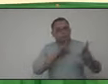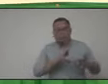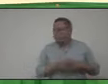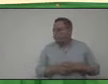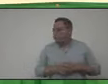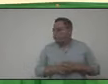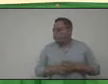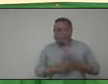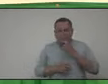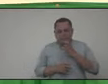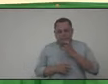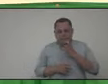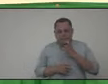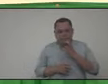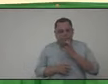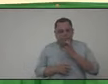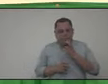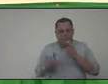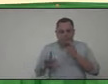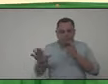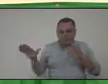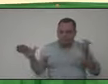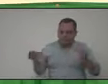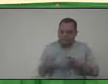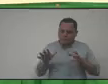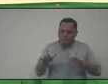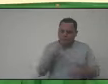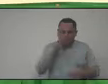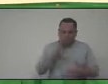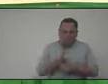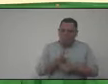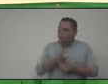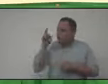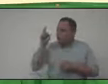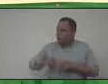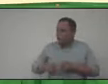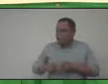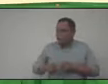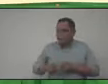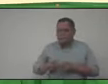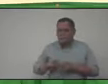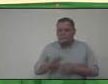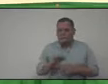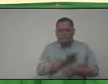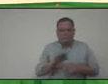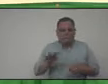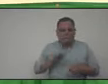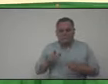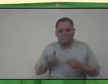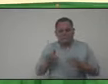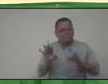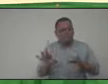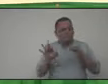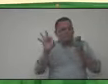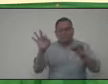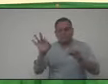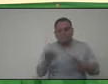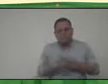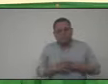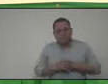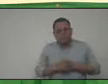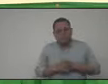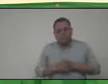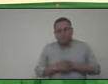estoy pidiendo a las instituciones, todo el grupo de supervisión, que sea un tratamiento de VIP. Capresoca